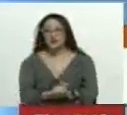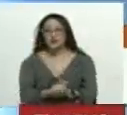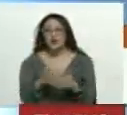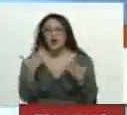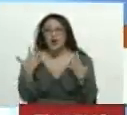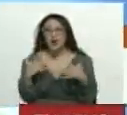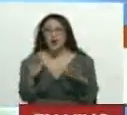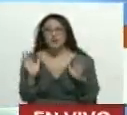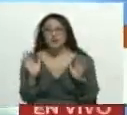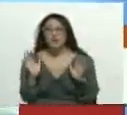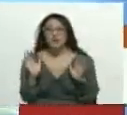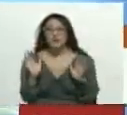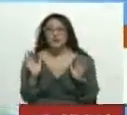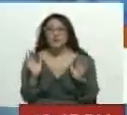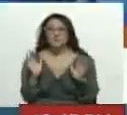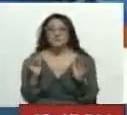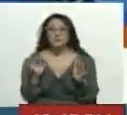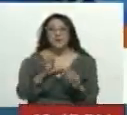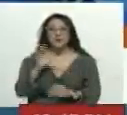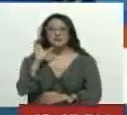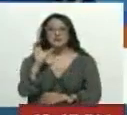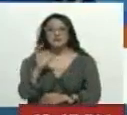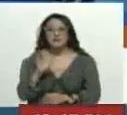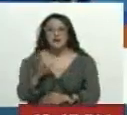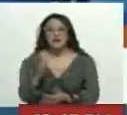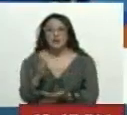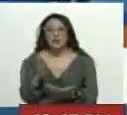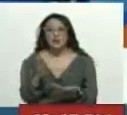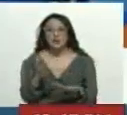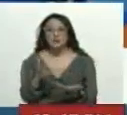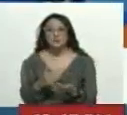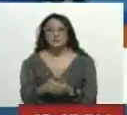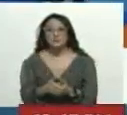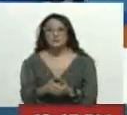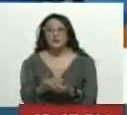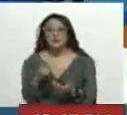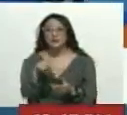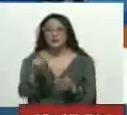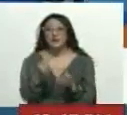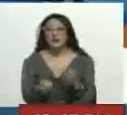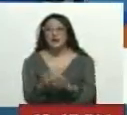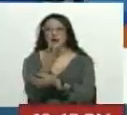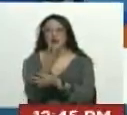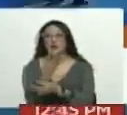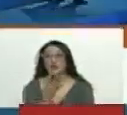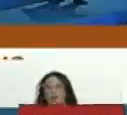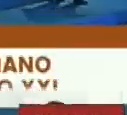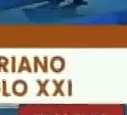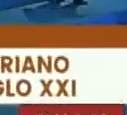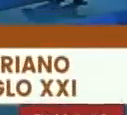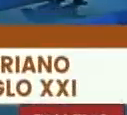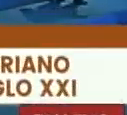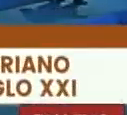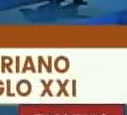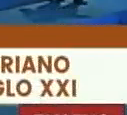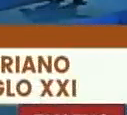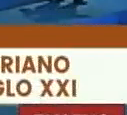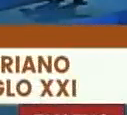recibieron en la herencia de un estado burgués pero ustedes crearon varias formas